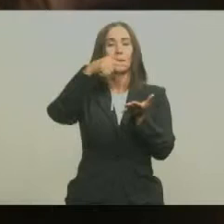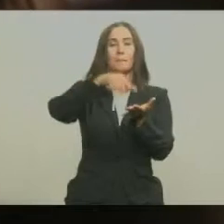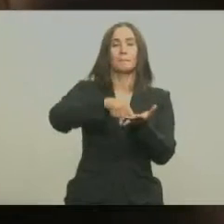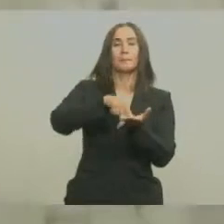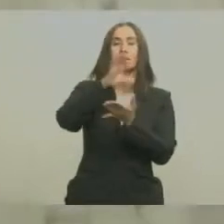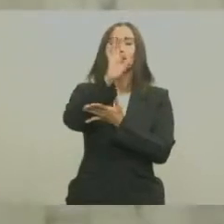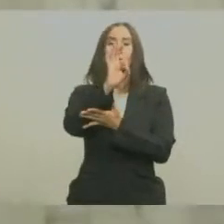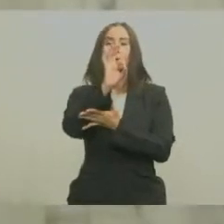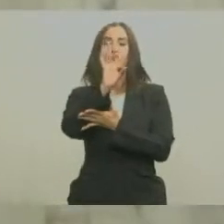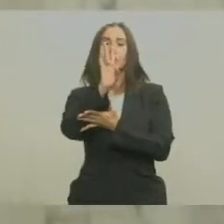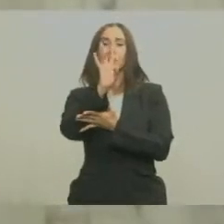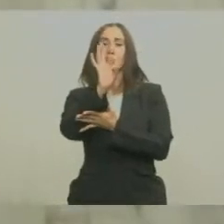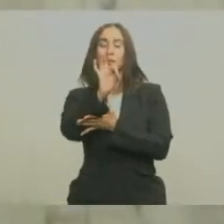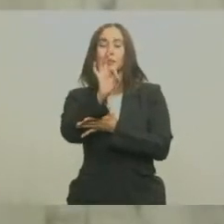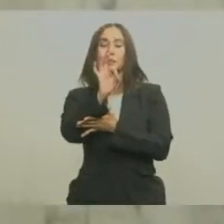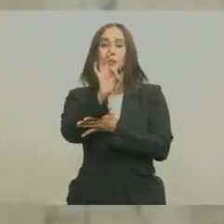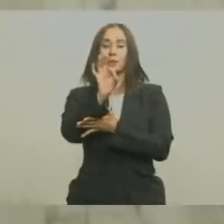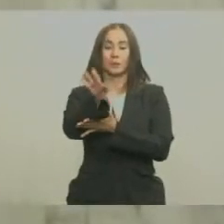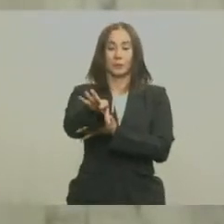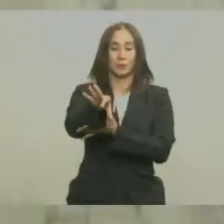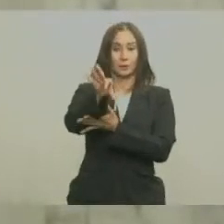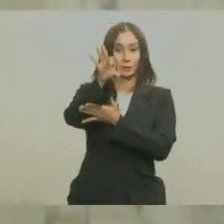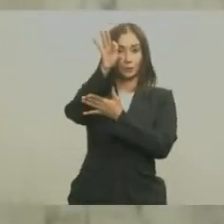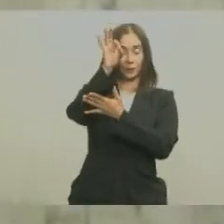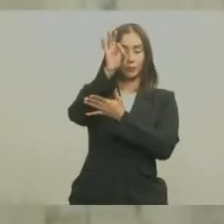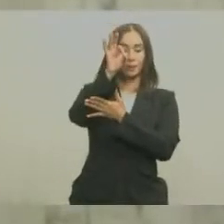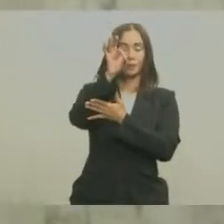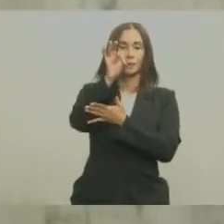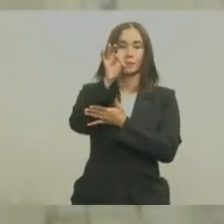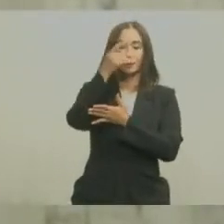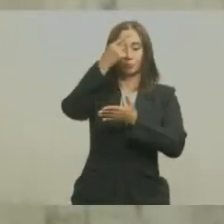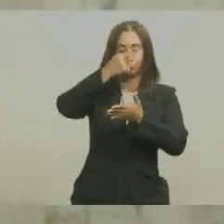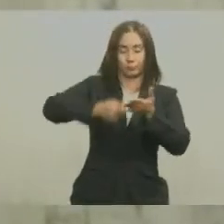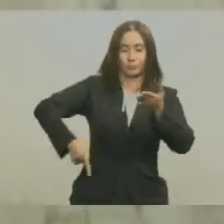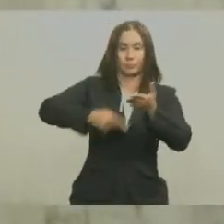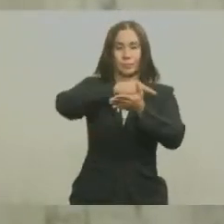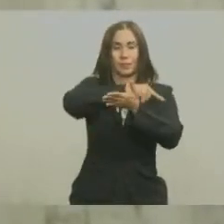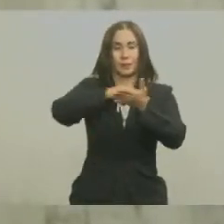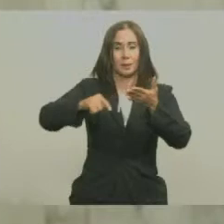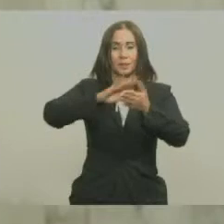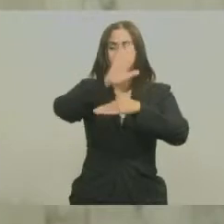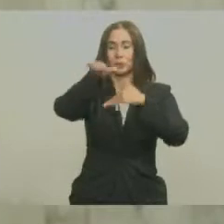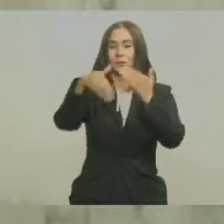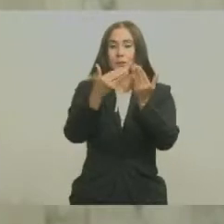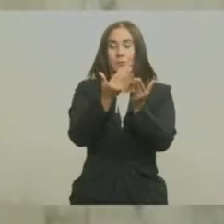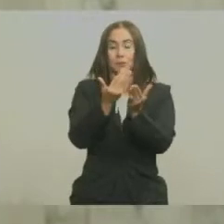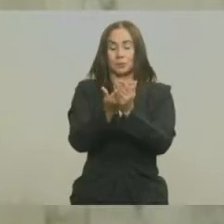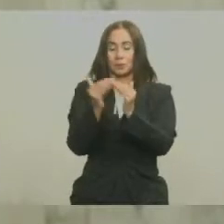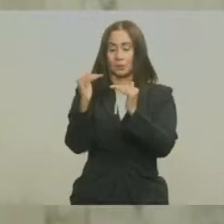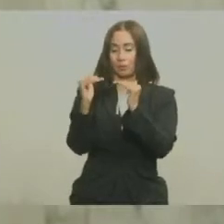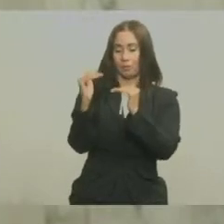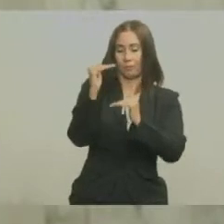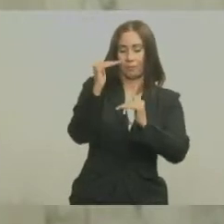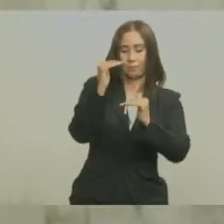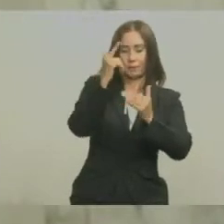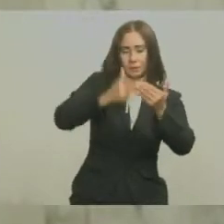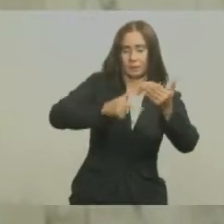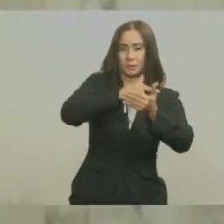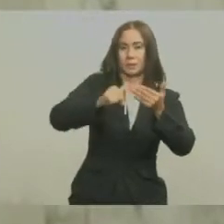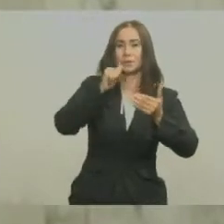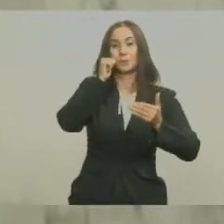1979 fue adoptada la Convención sobre la eliminación de todas las formas de discriminación contra la